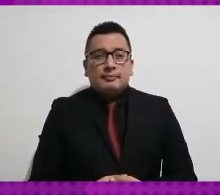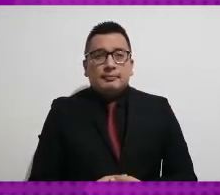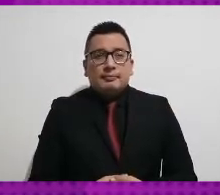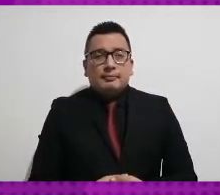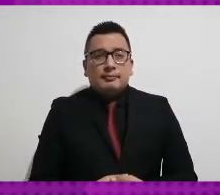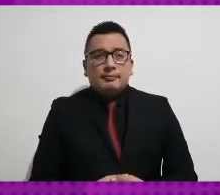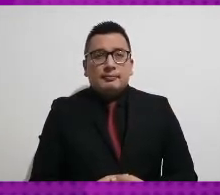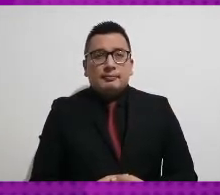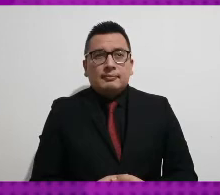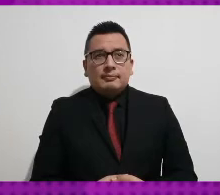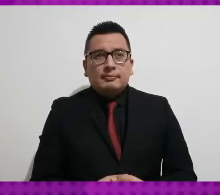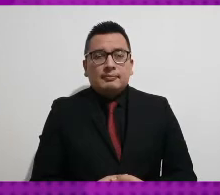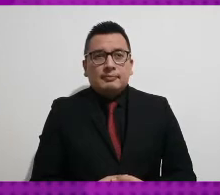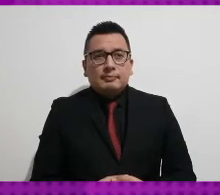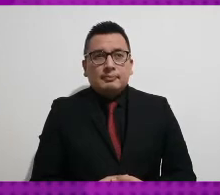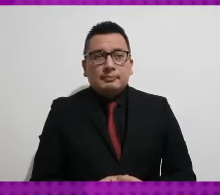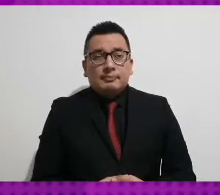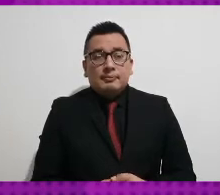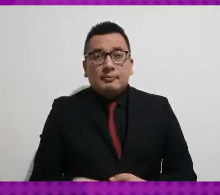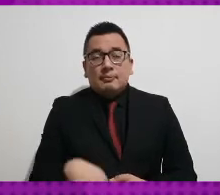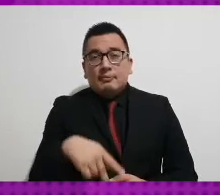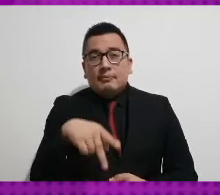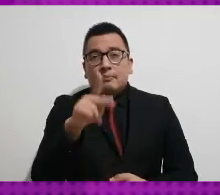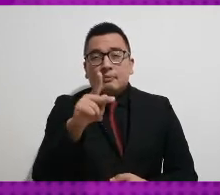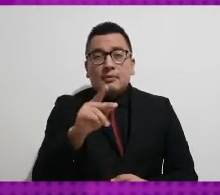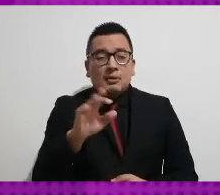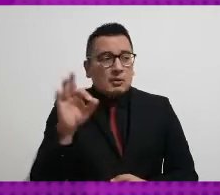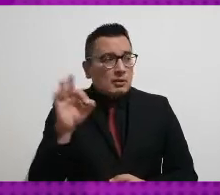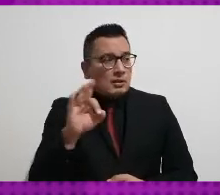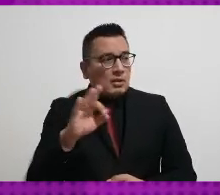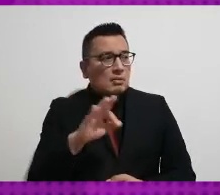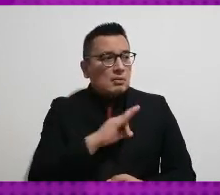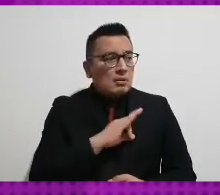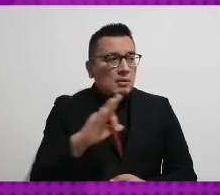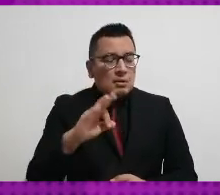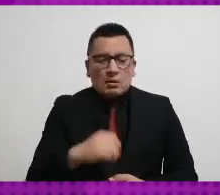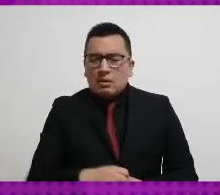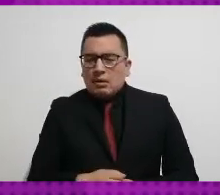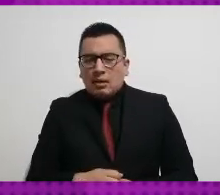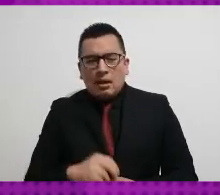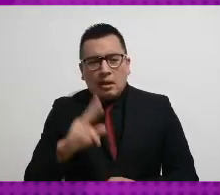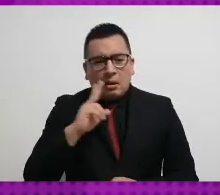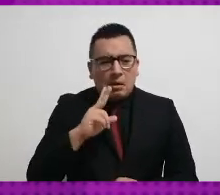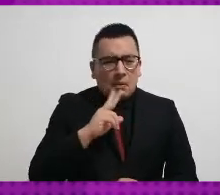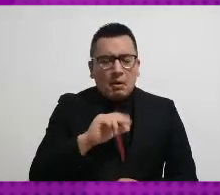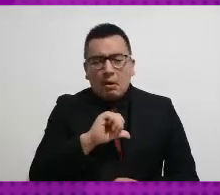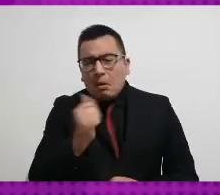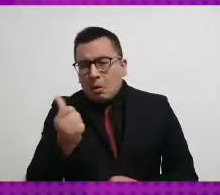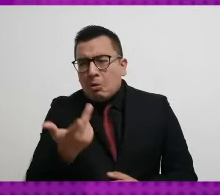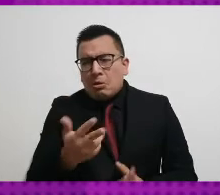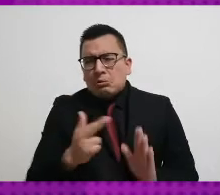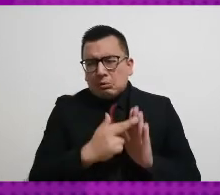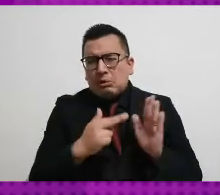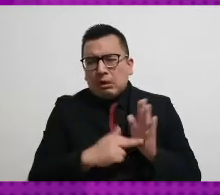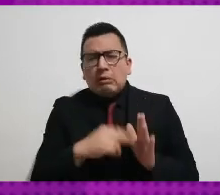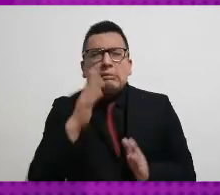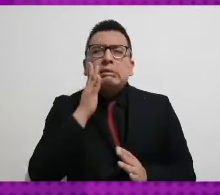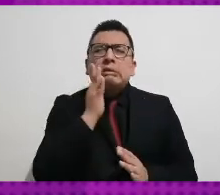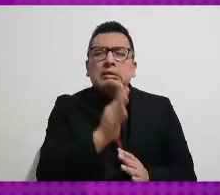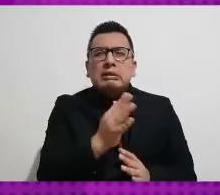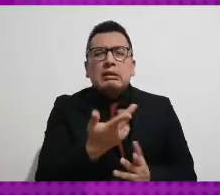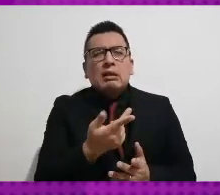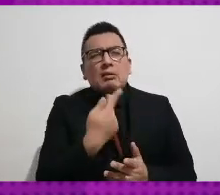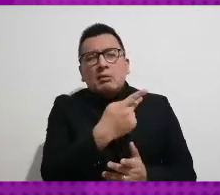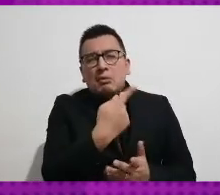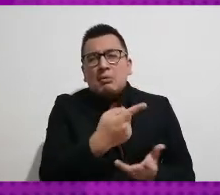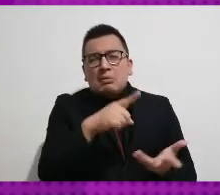aunque también pueden ser emitidas a un nivel inferior, dentro del mismo ente auditado, que